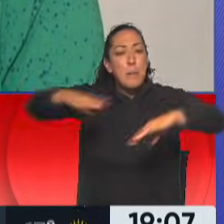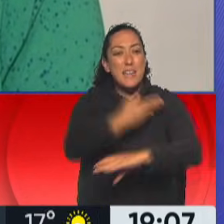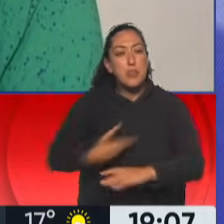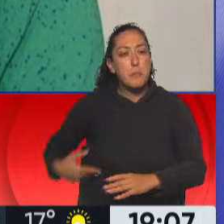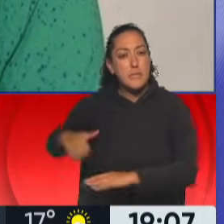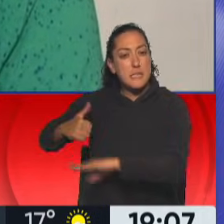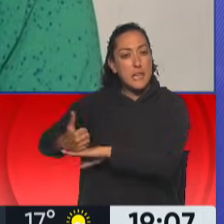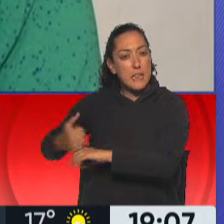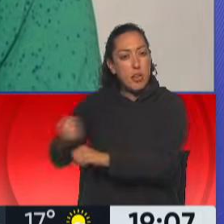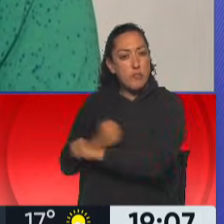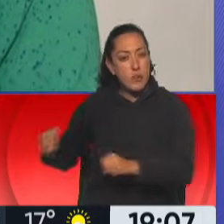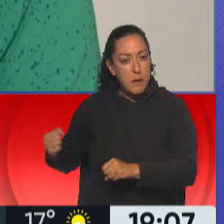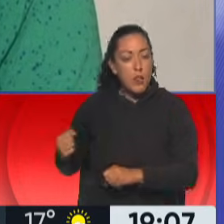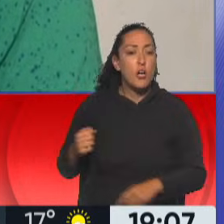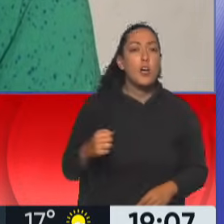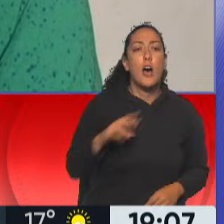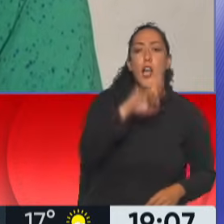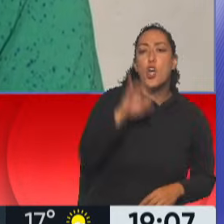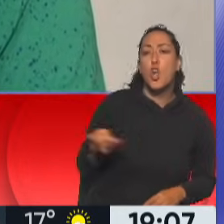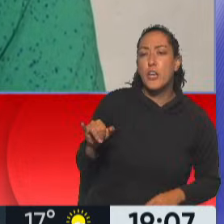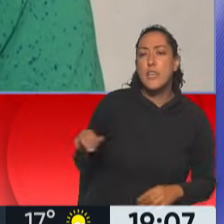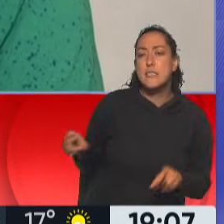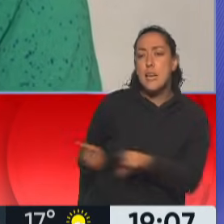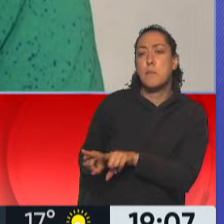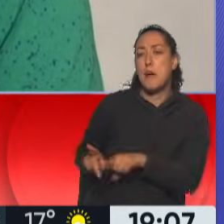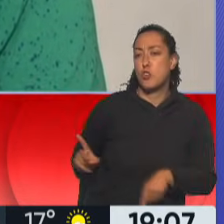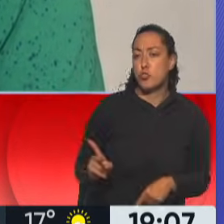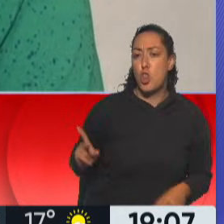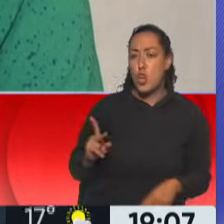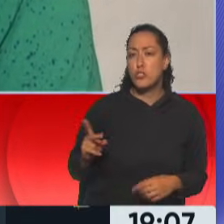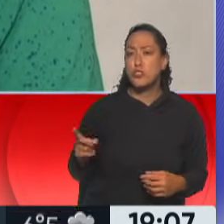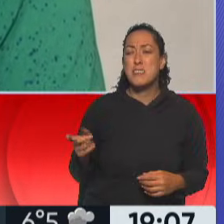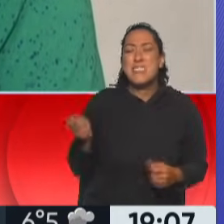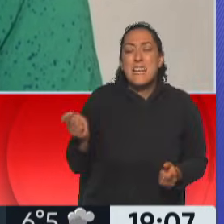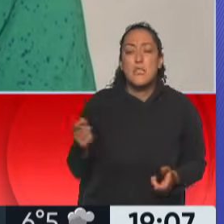vez no conocemos tanto a los hermanos Rodríguez. Háblenos un poquito de ellos.